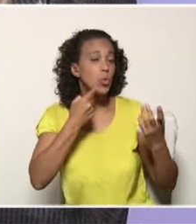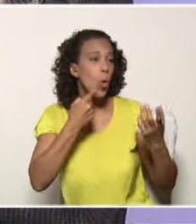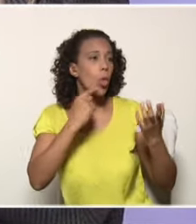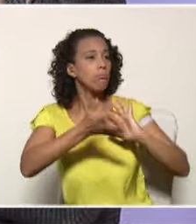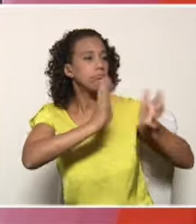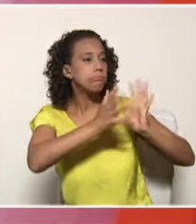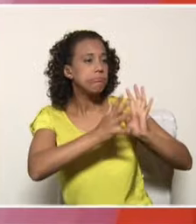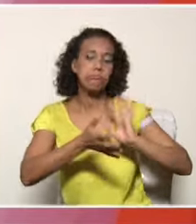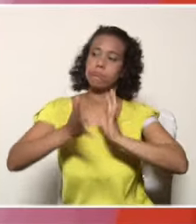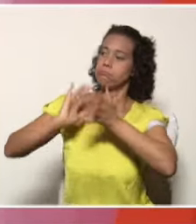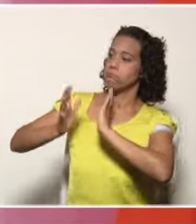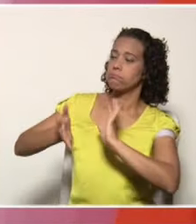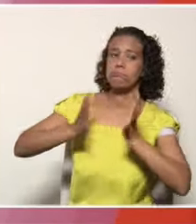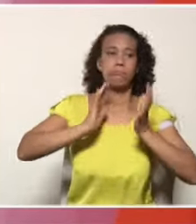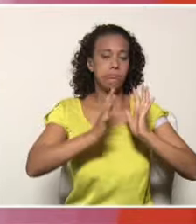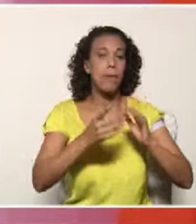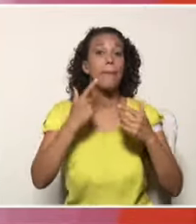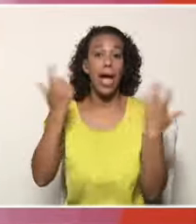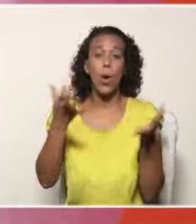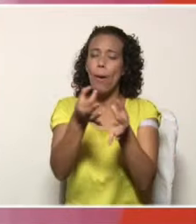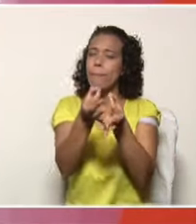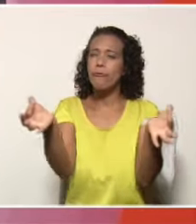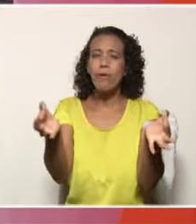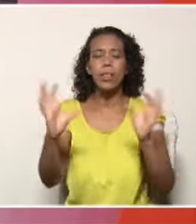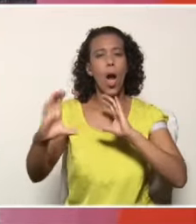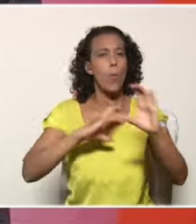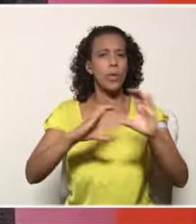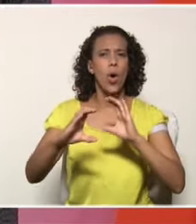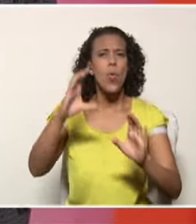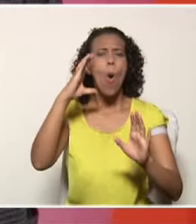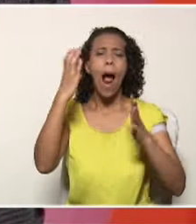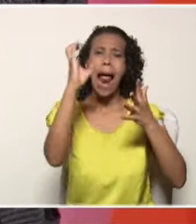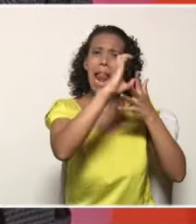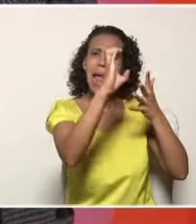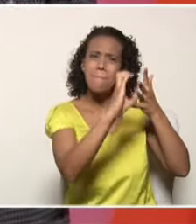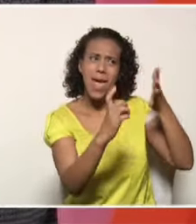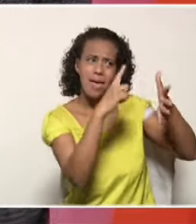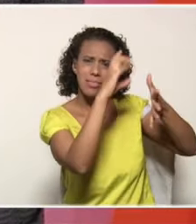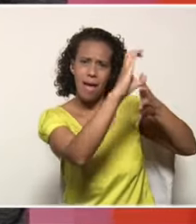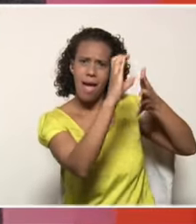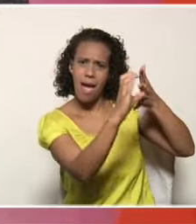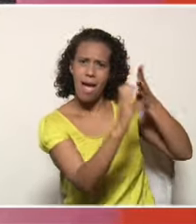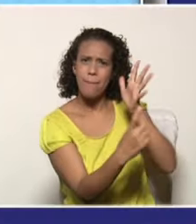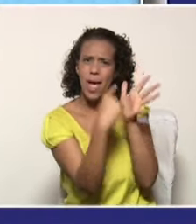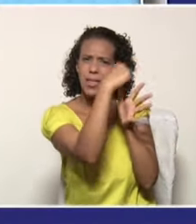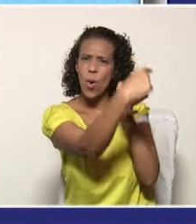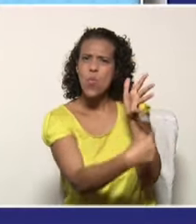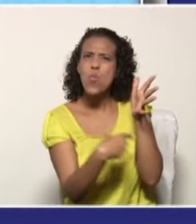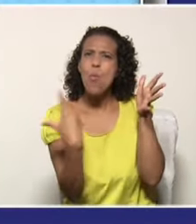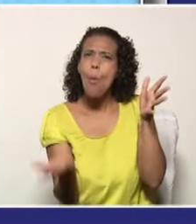comunicación para la convivencia que sea efectiva. ¿Y cuáles elementos van a influir en esa